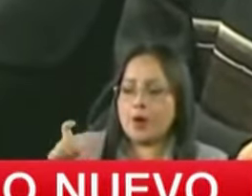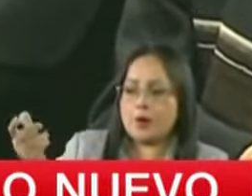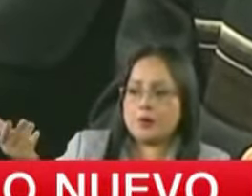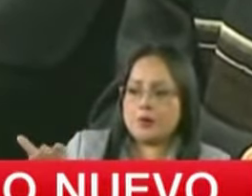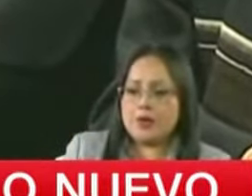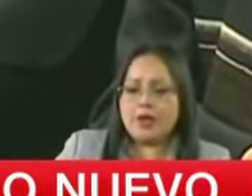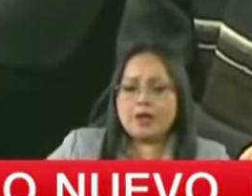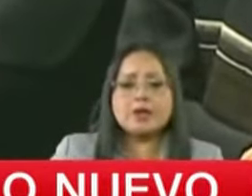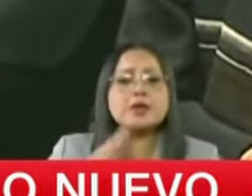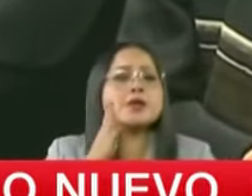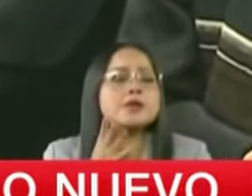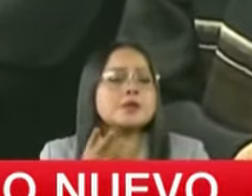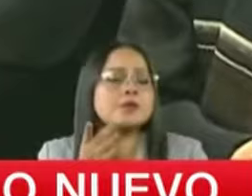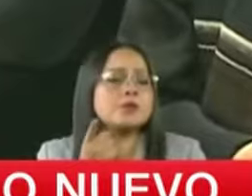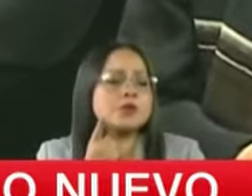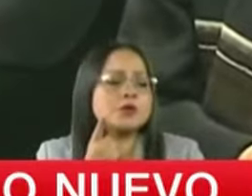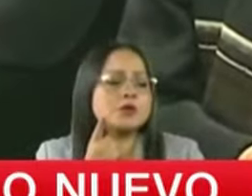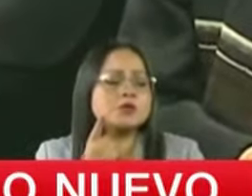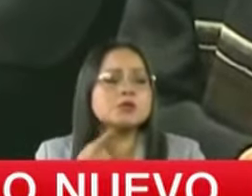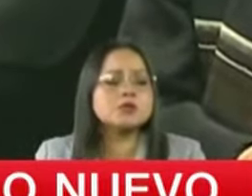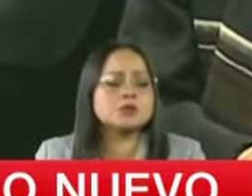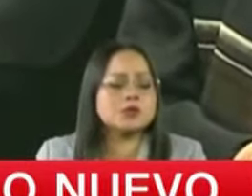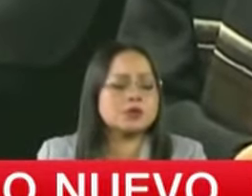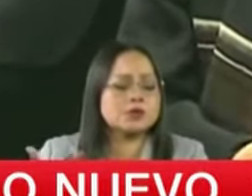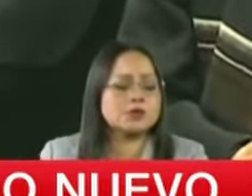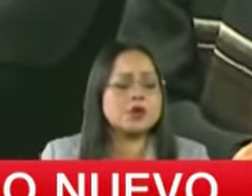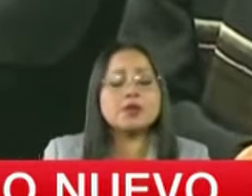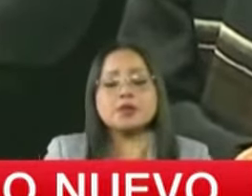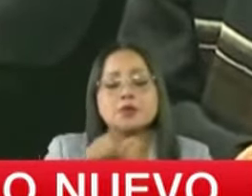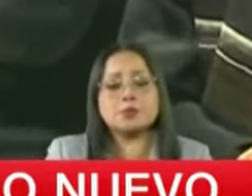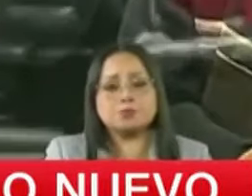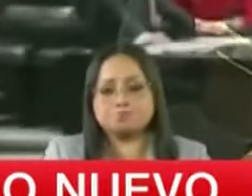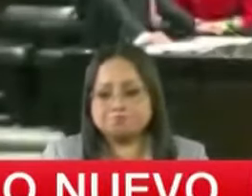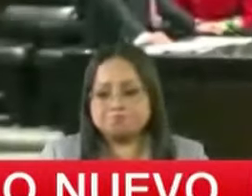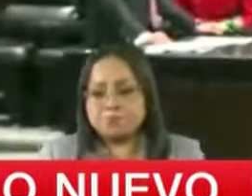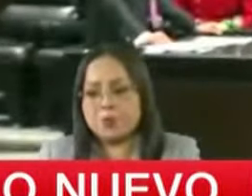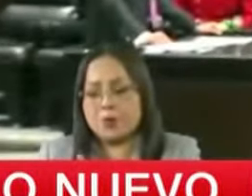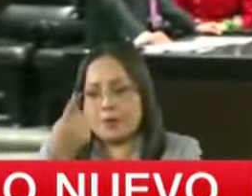este recinto, lo que es la orden del día para los congresistas.